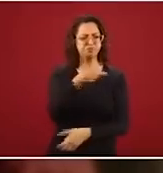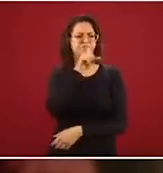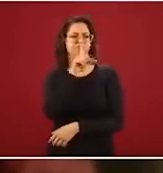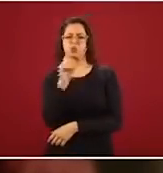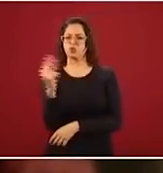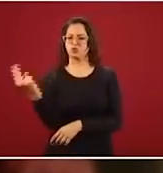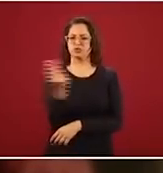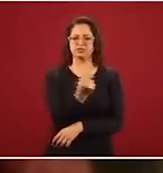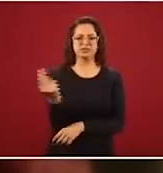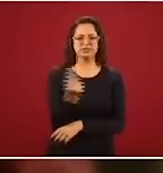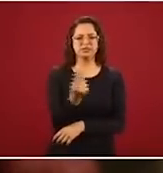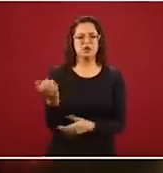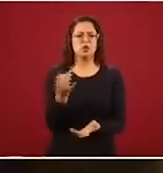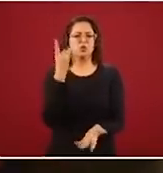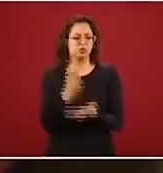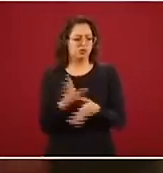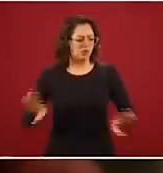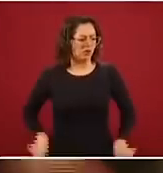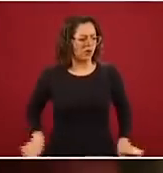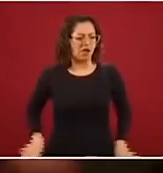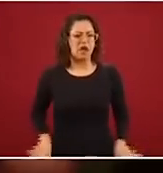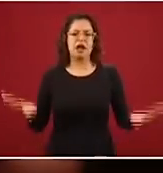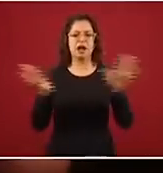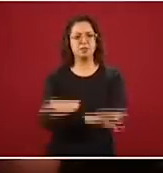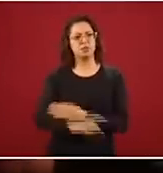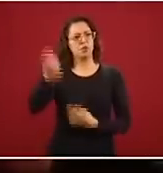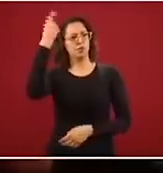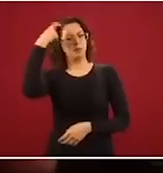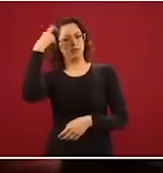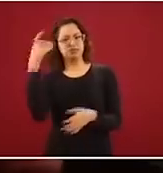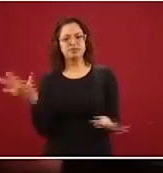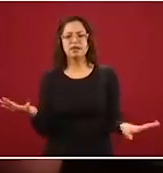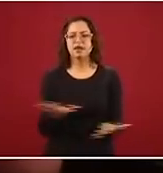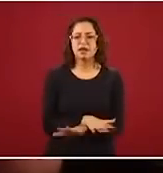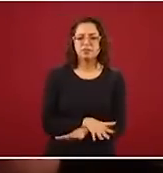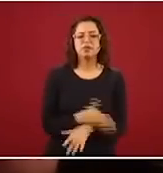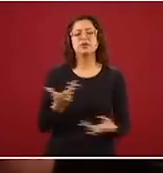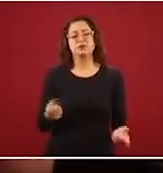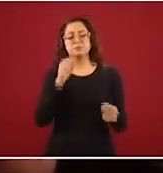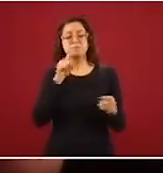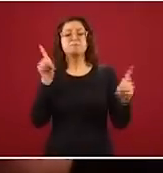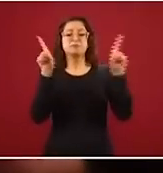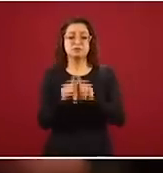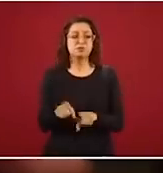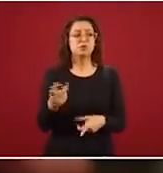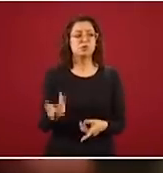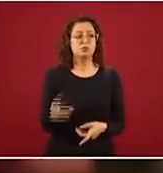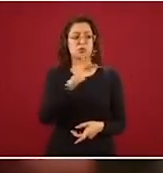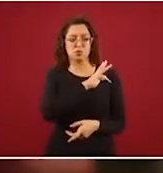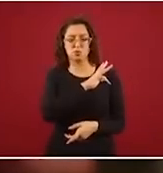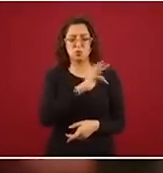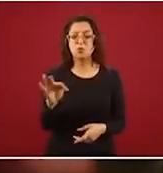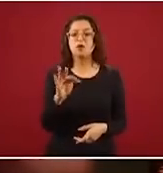y bueno, es solo un cambio de actitud y de mentalidad. Y también en este aspecto se nos informó que